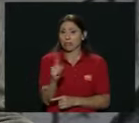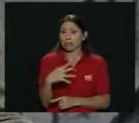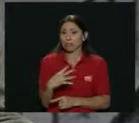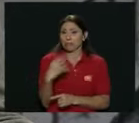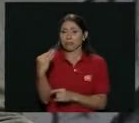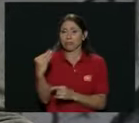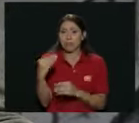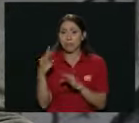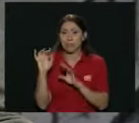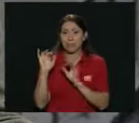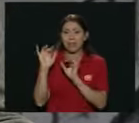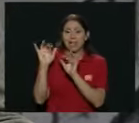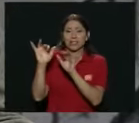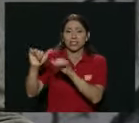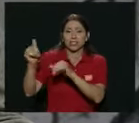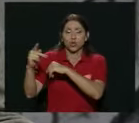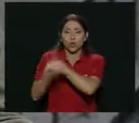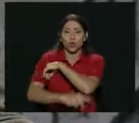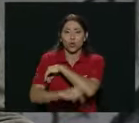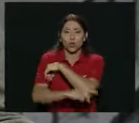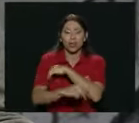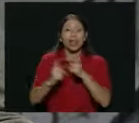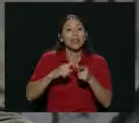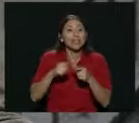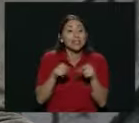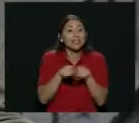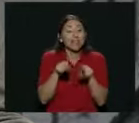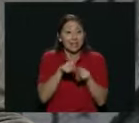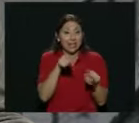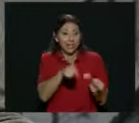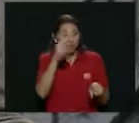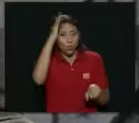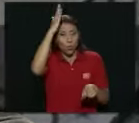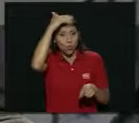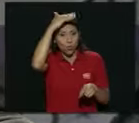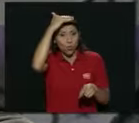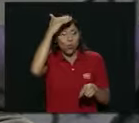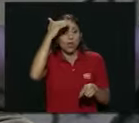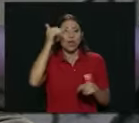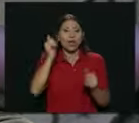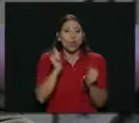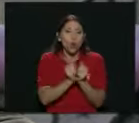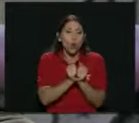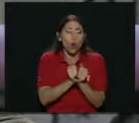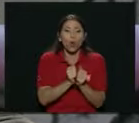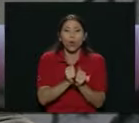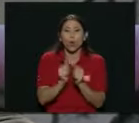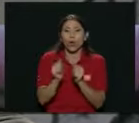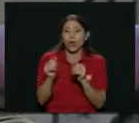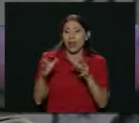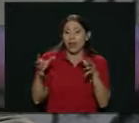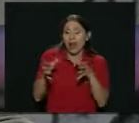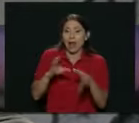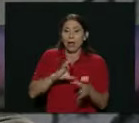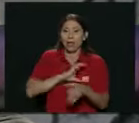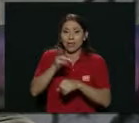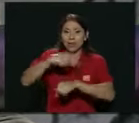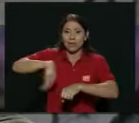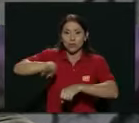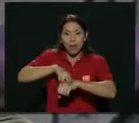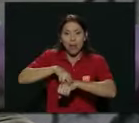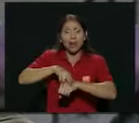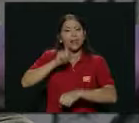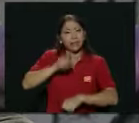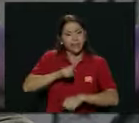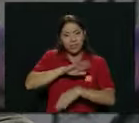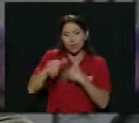eso lo juntan con la orden de Donald Trump de llevar a la Guardia Nacional, parte de la Guardia Nacional de los Estados Unidos, a la